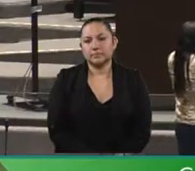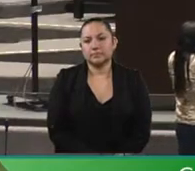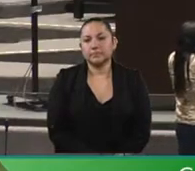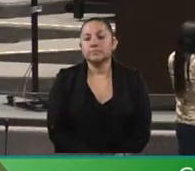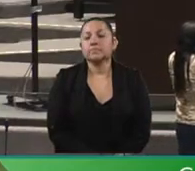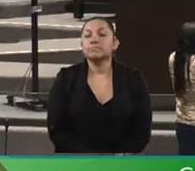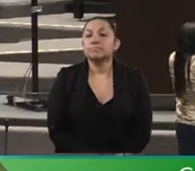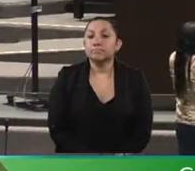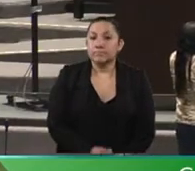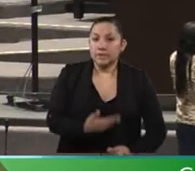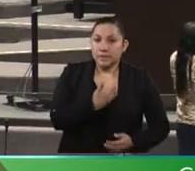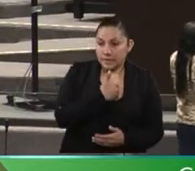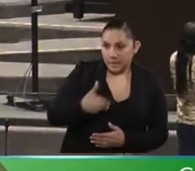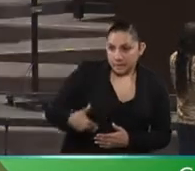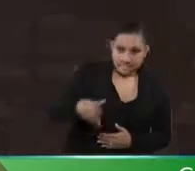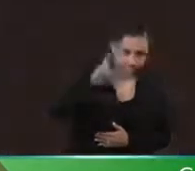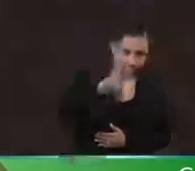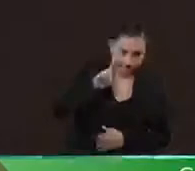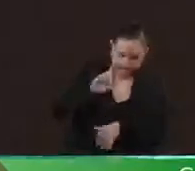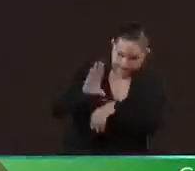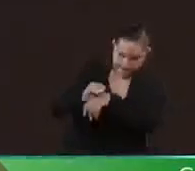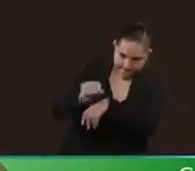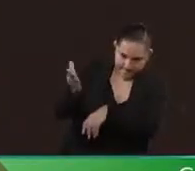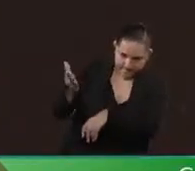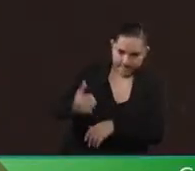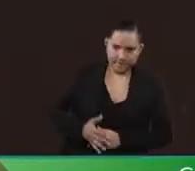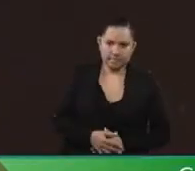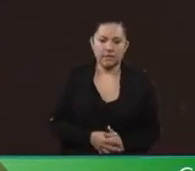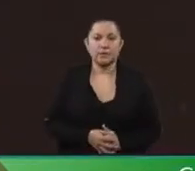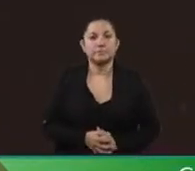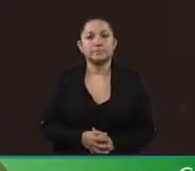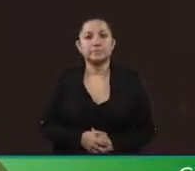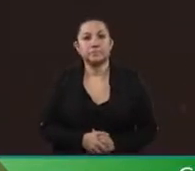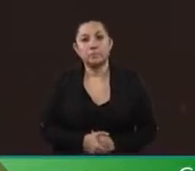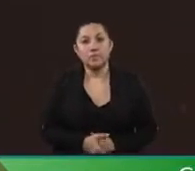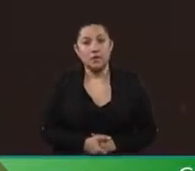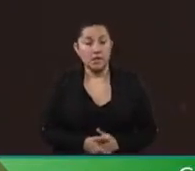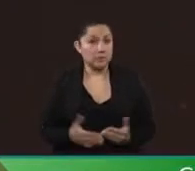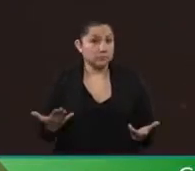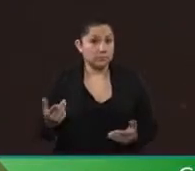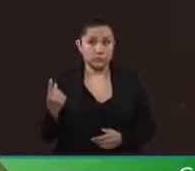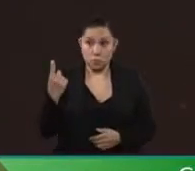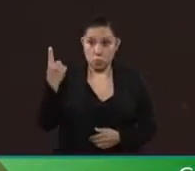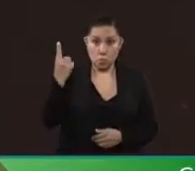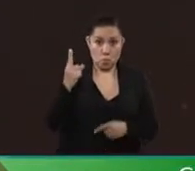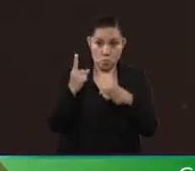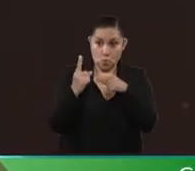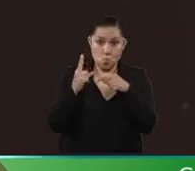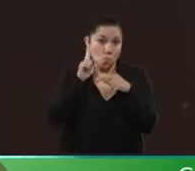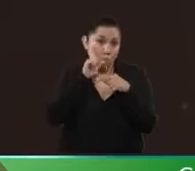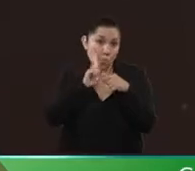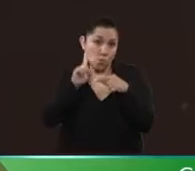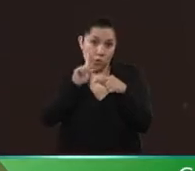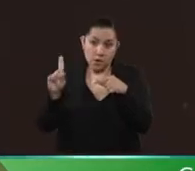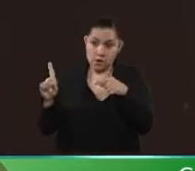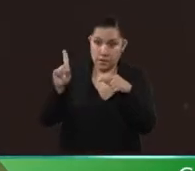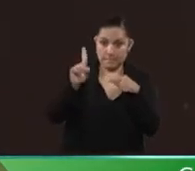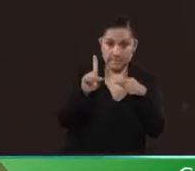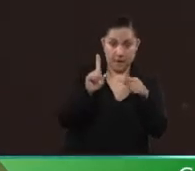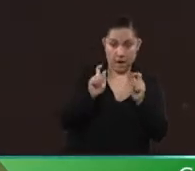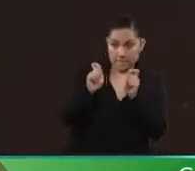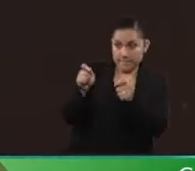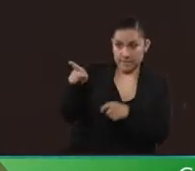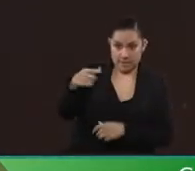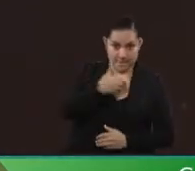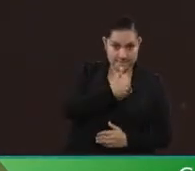con su permiso presidenta llegó una mujer a la presidencia de la República y se